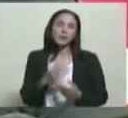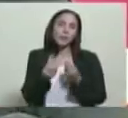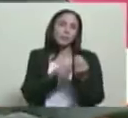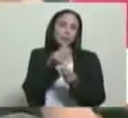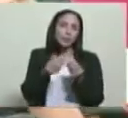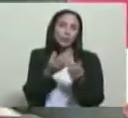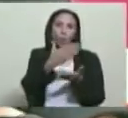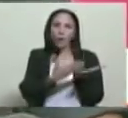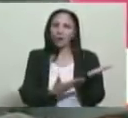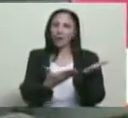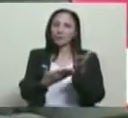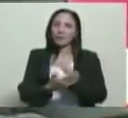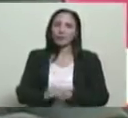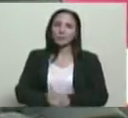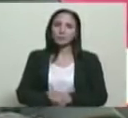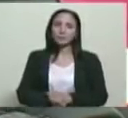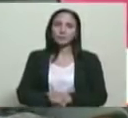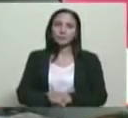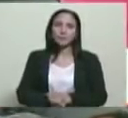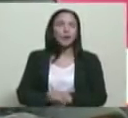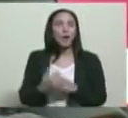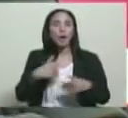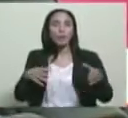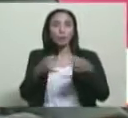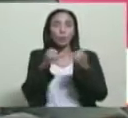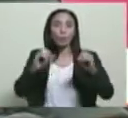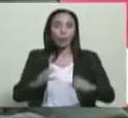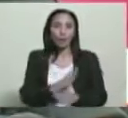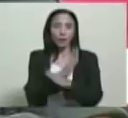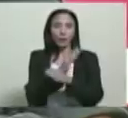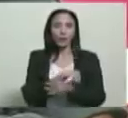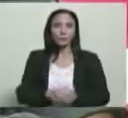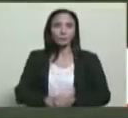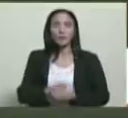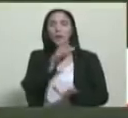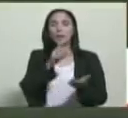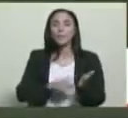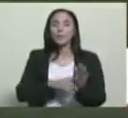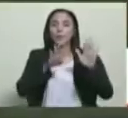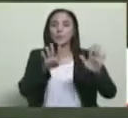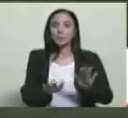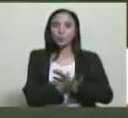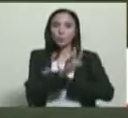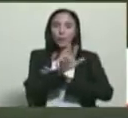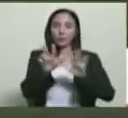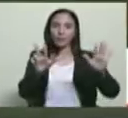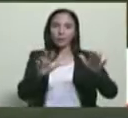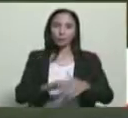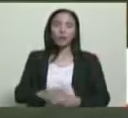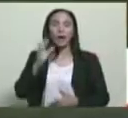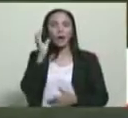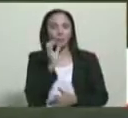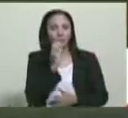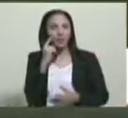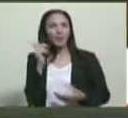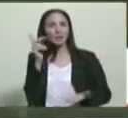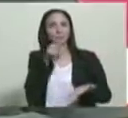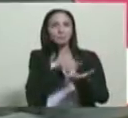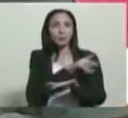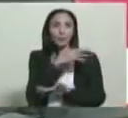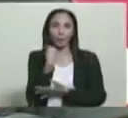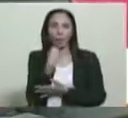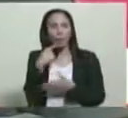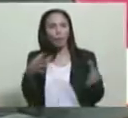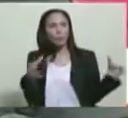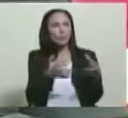Carta Antidemocrática de la Organización de Estados 1948. Americanos. Exactamente. Allá estuvo Fidel. Ahí estaba Fidel junto a un grupo